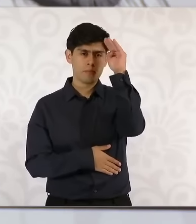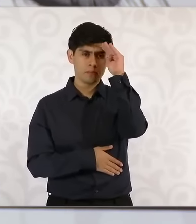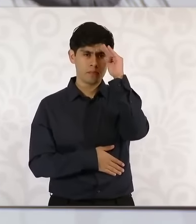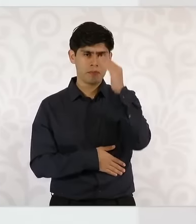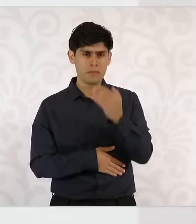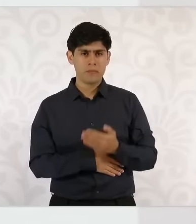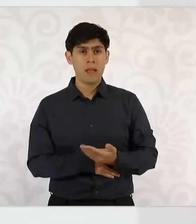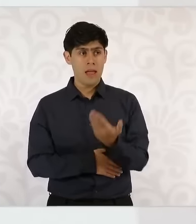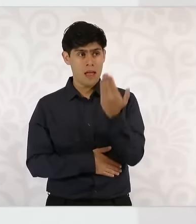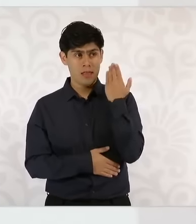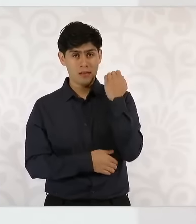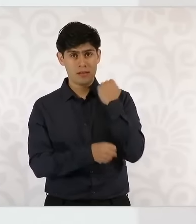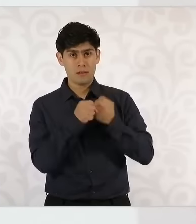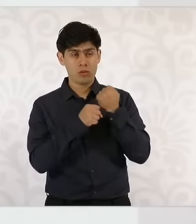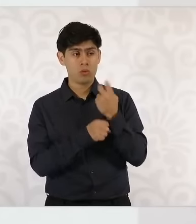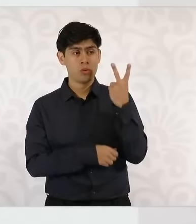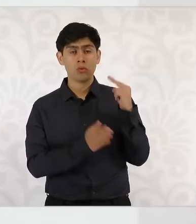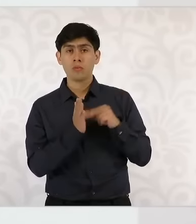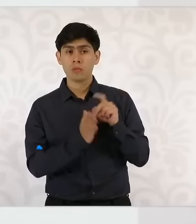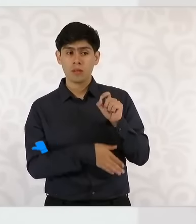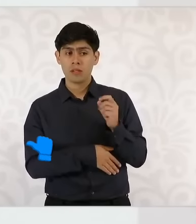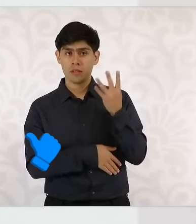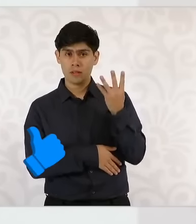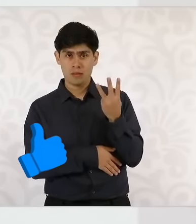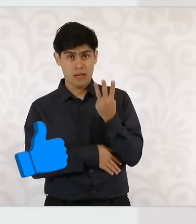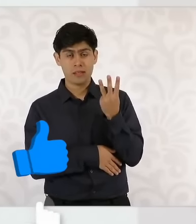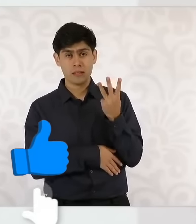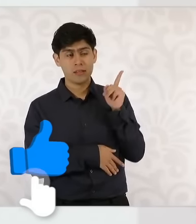2023 llenaron el Zócalo, la Marea Rosa.